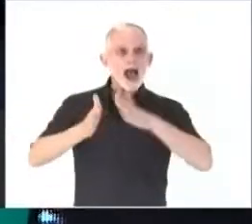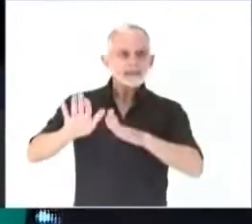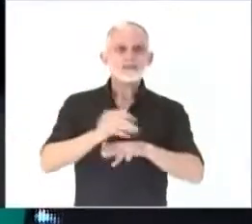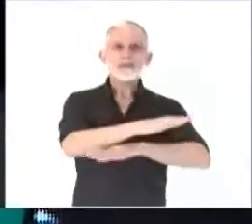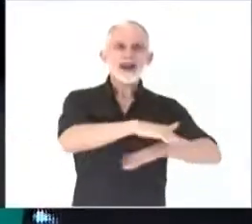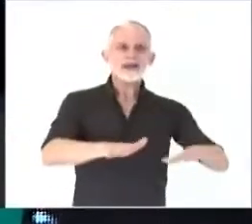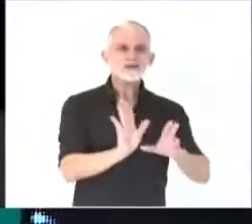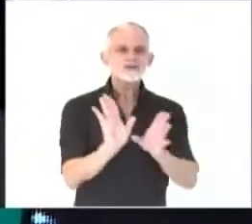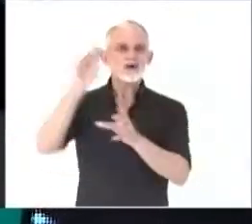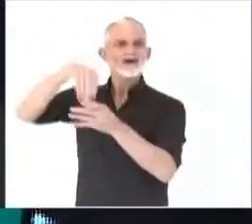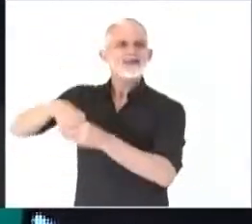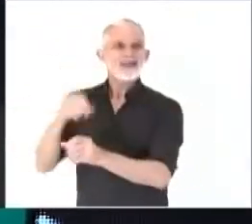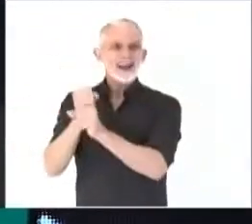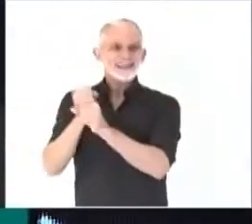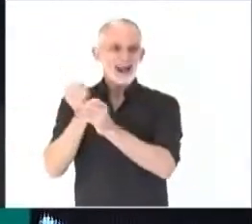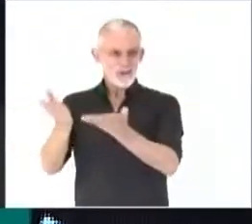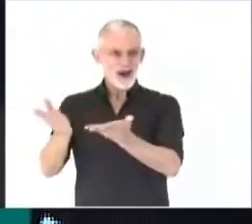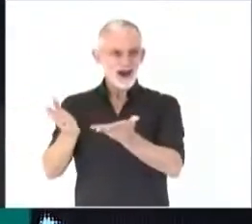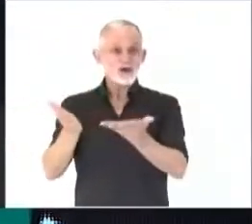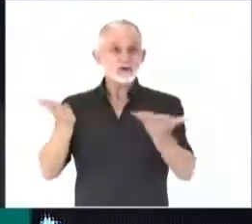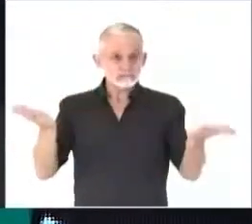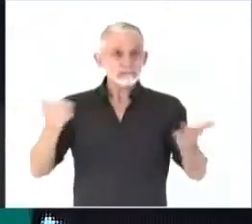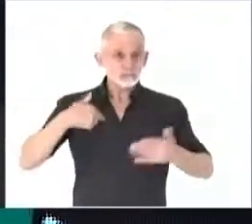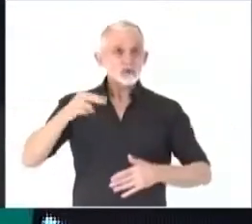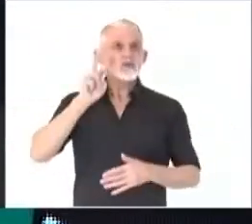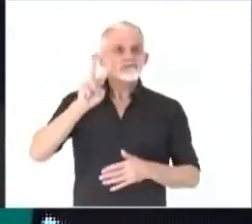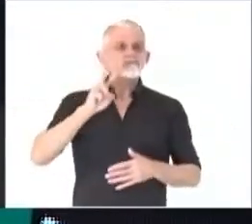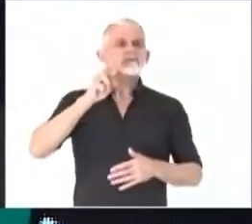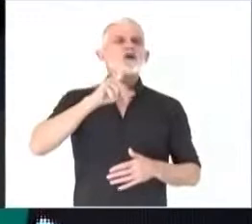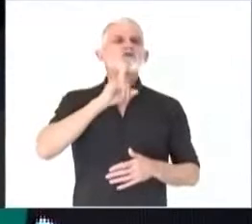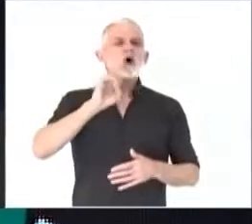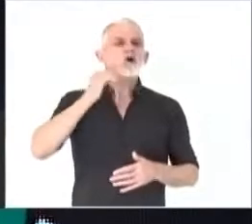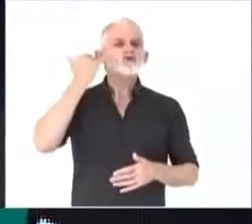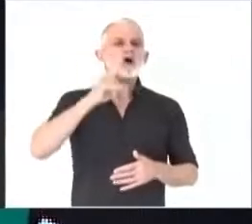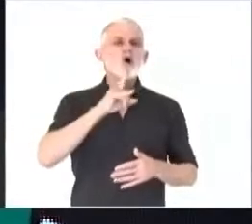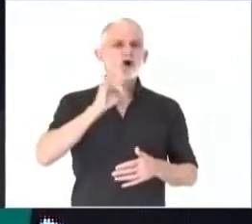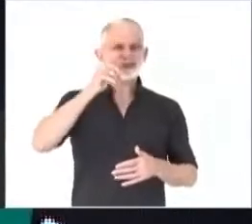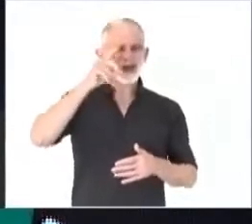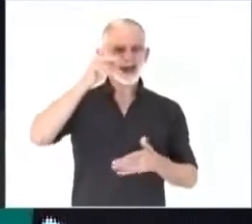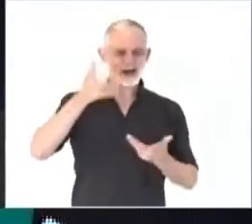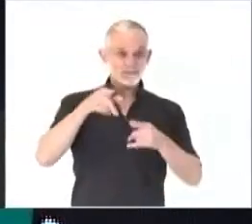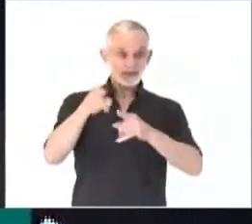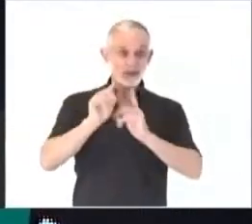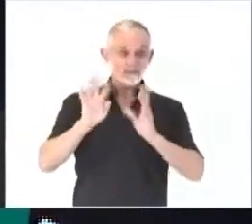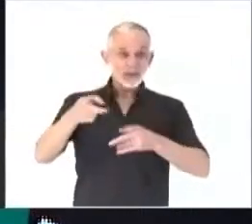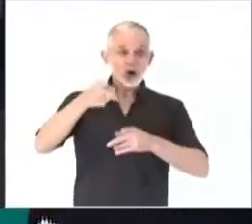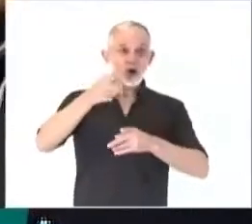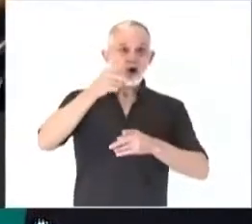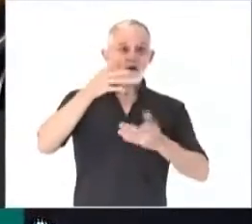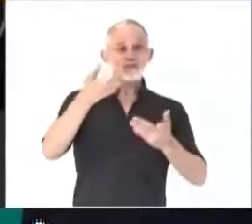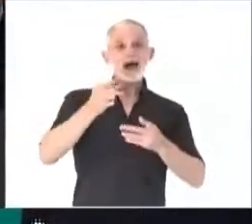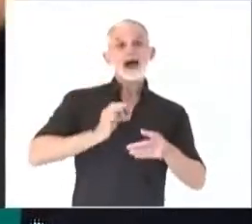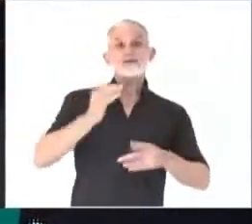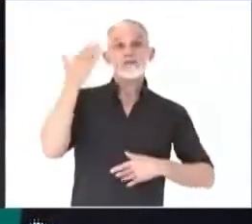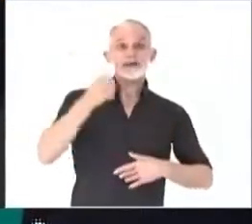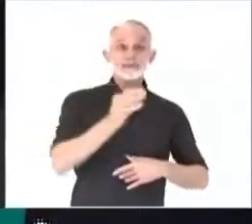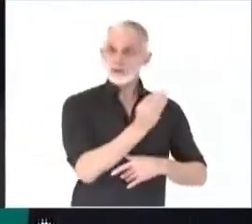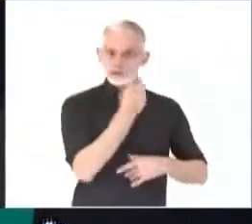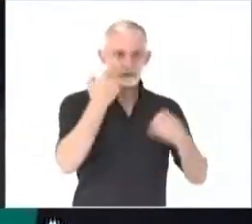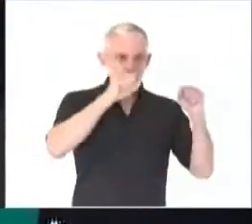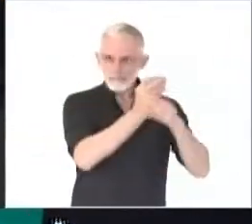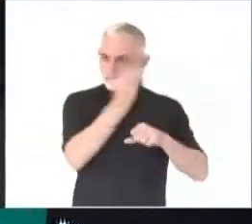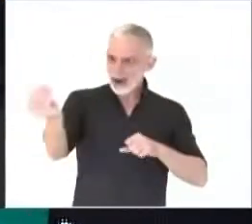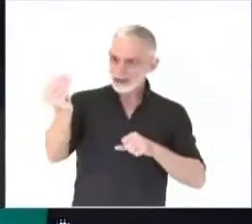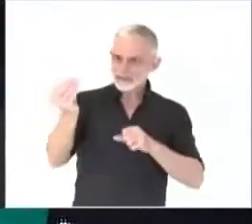chicos en el mundo del trabajo y lo vi en Toyota chicos que fueron a hacer las prácticas laborales el año pasado este